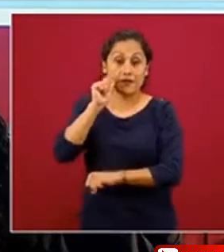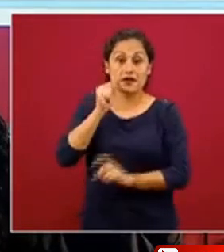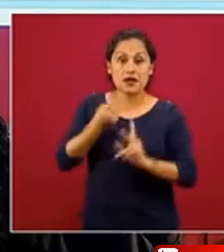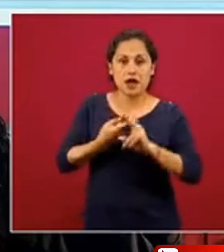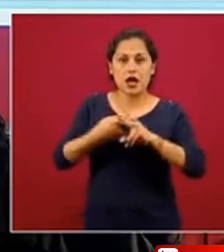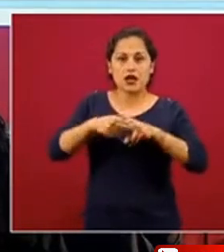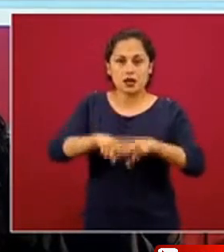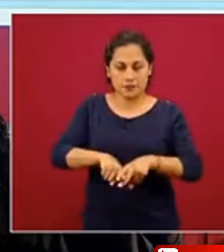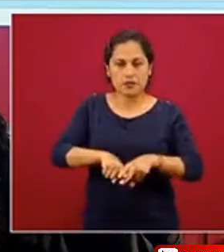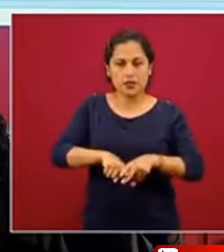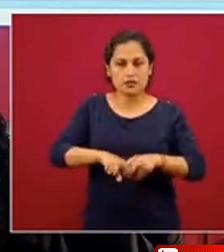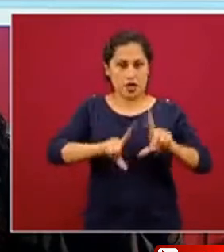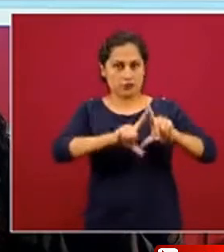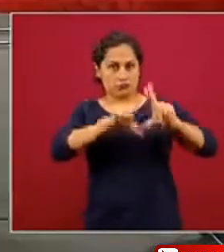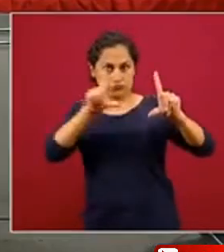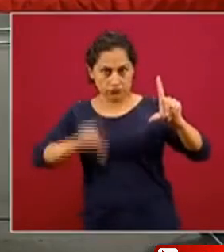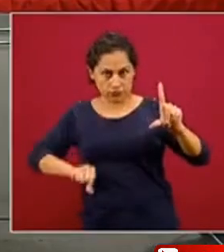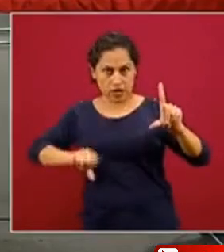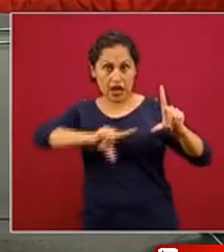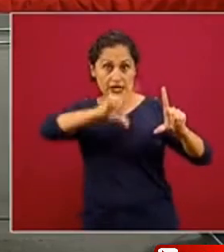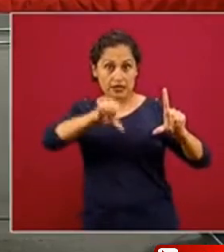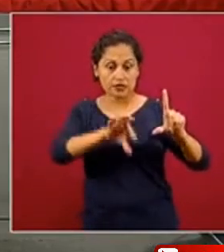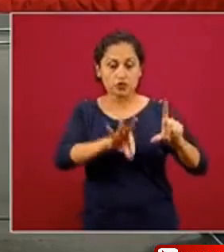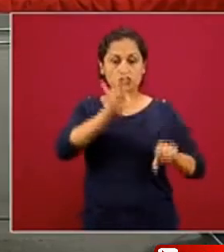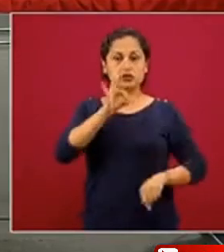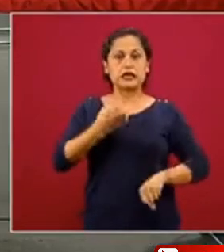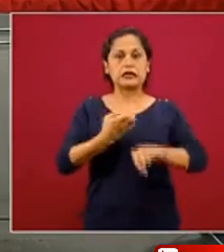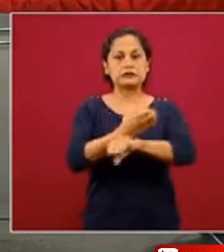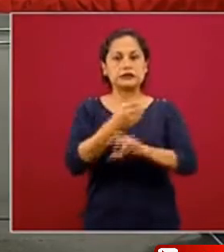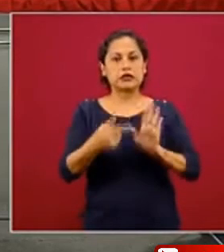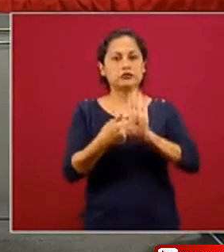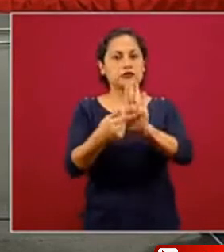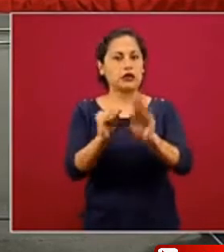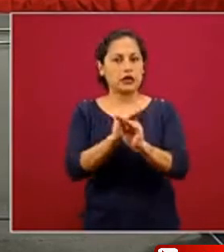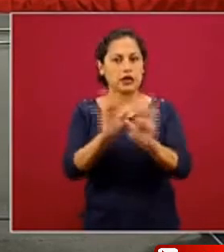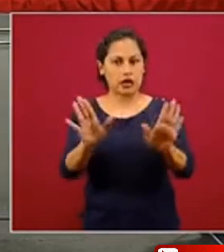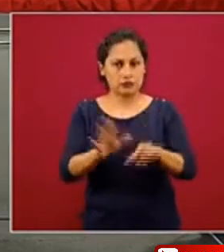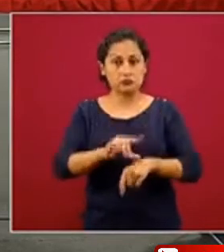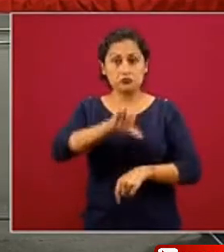estado. Y así nos vamos a ir con los 32 entidades federativas.